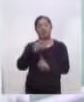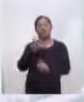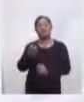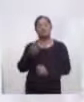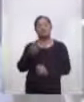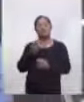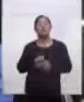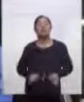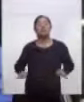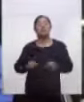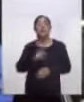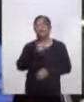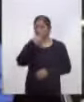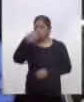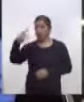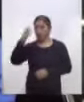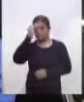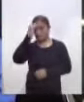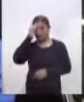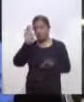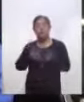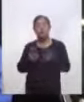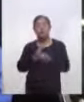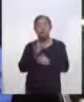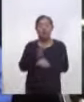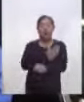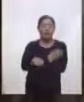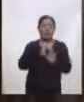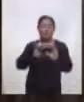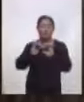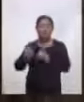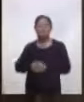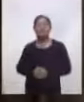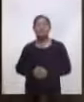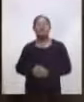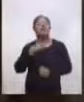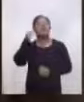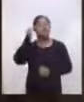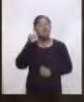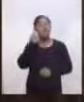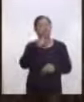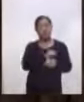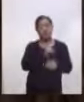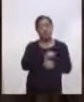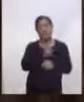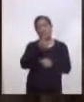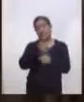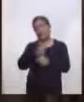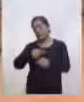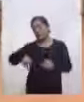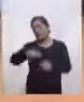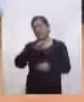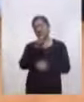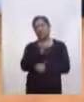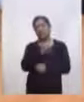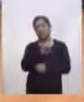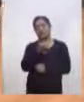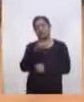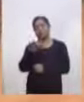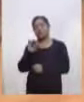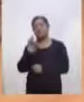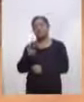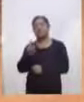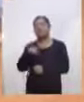cómo prevenir. Durante la primera semana de marzo, el CEDIF, con apoyo de diversas instituciones estatales y federales,